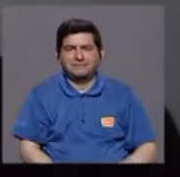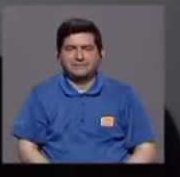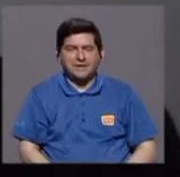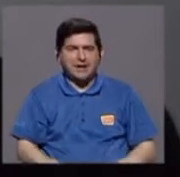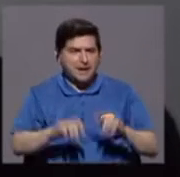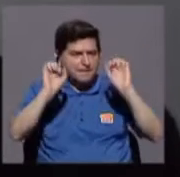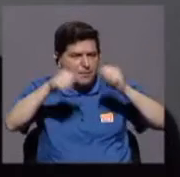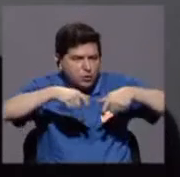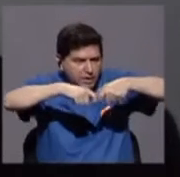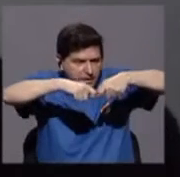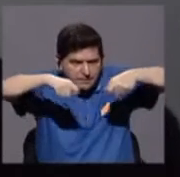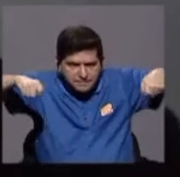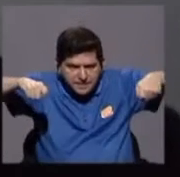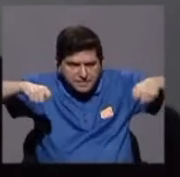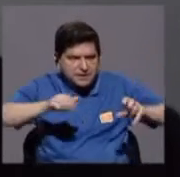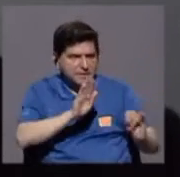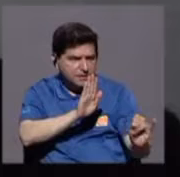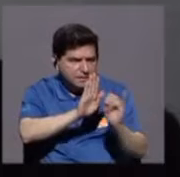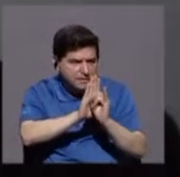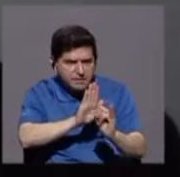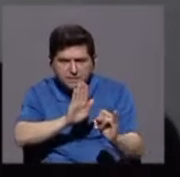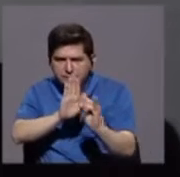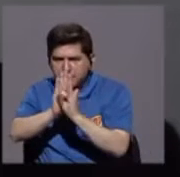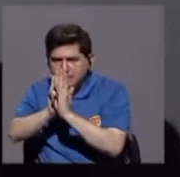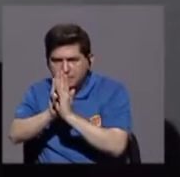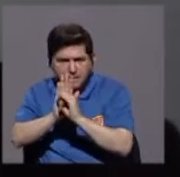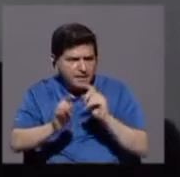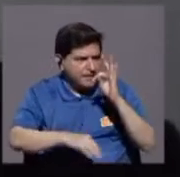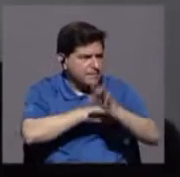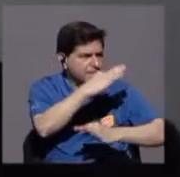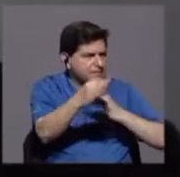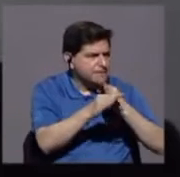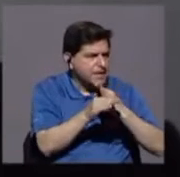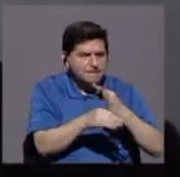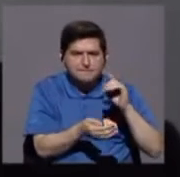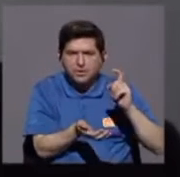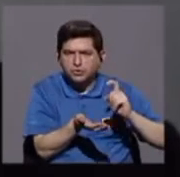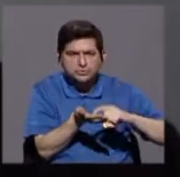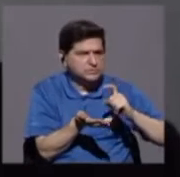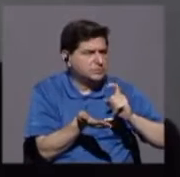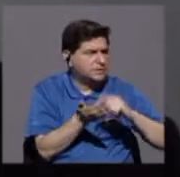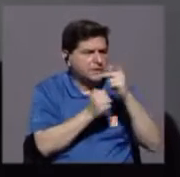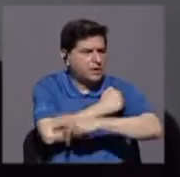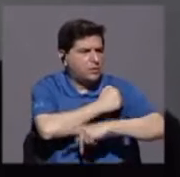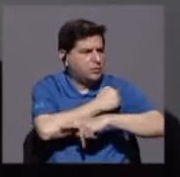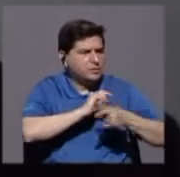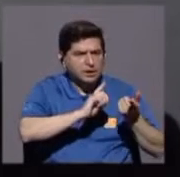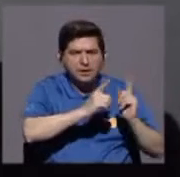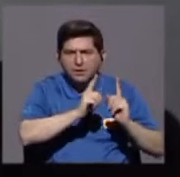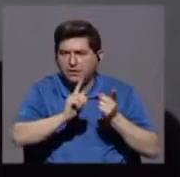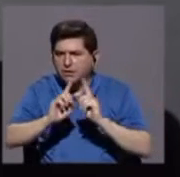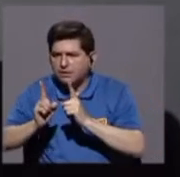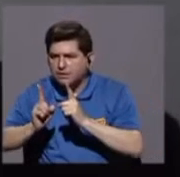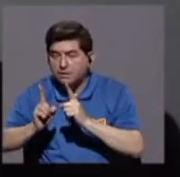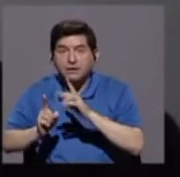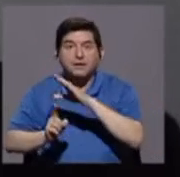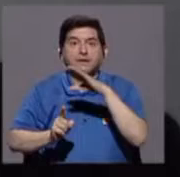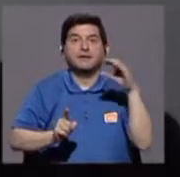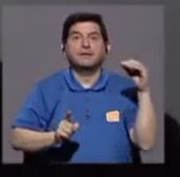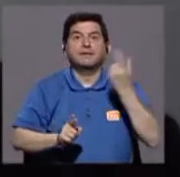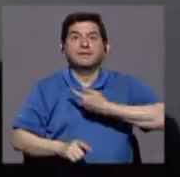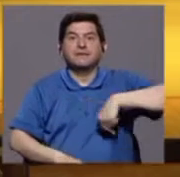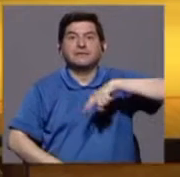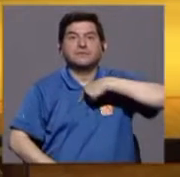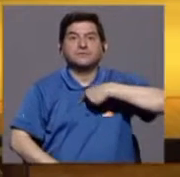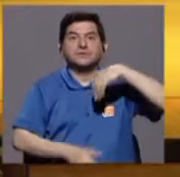medirla, identificar qué tipos de endeudamiento realmente hay en el país, y además la abordamos con